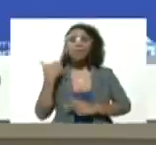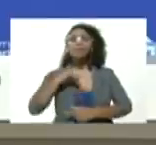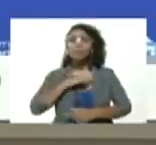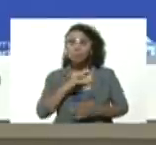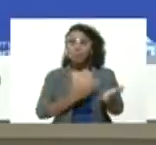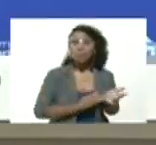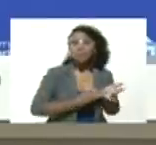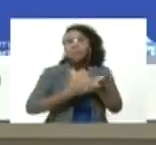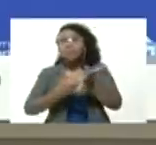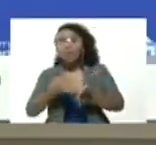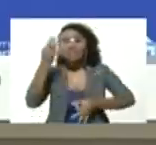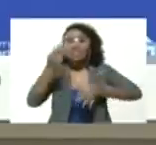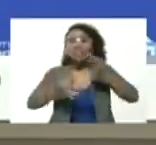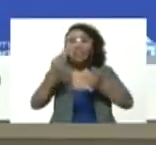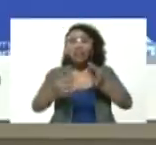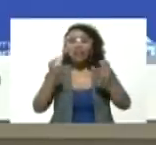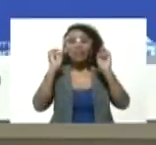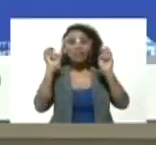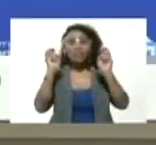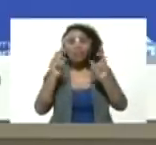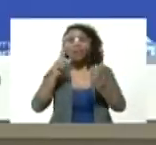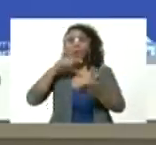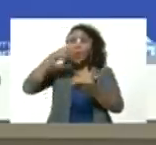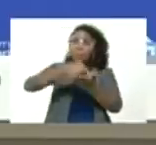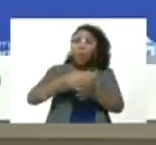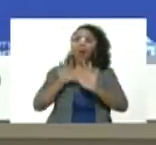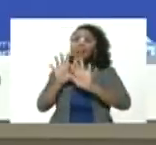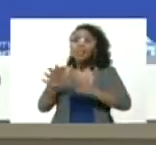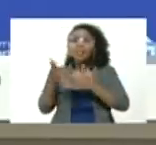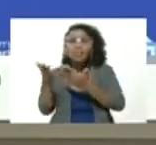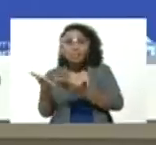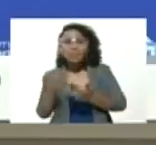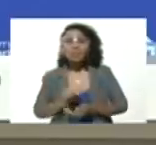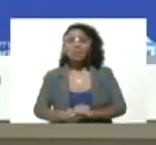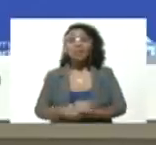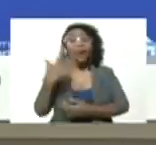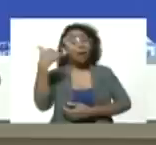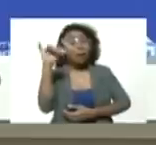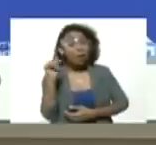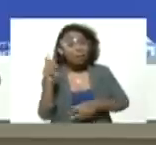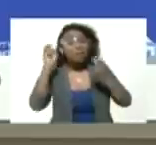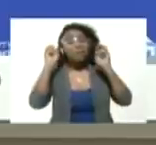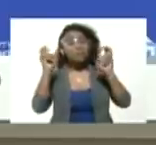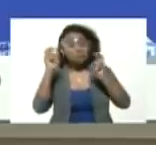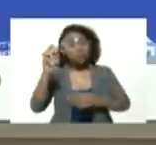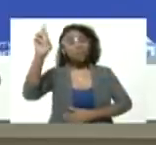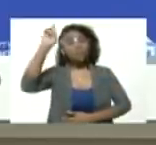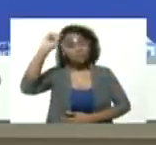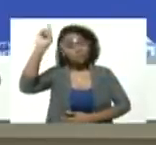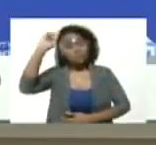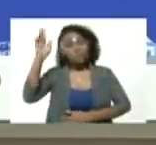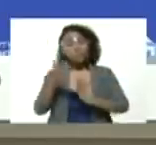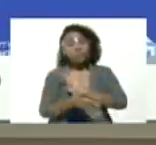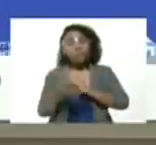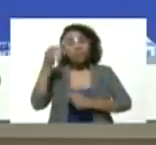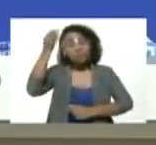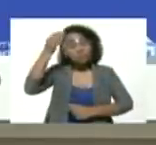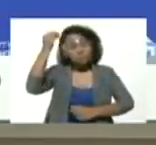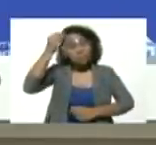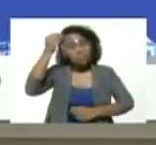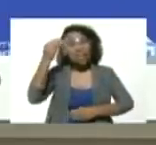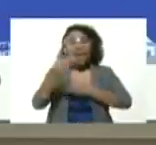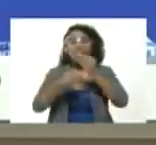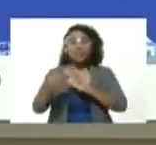la Fiscalía un caso llamado así, dado que existen motivos razonables para creer que se han